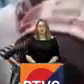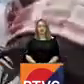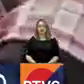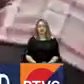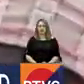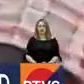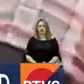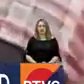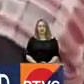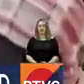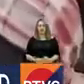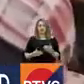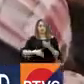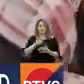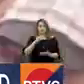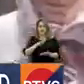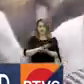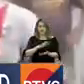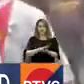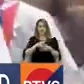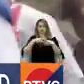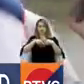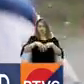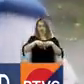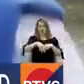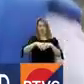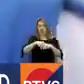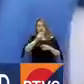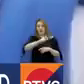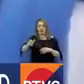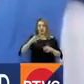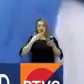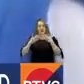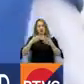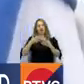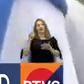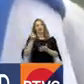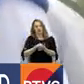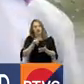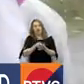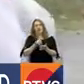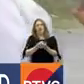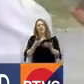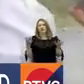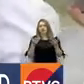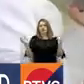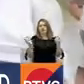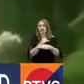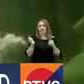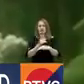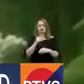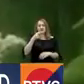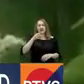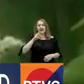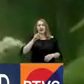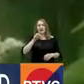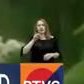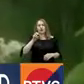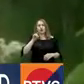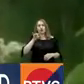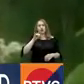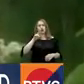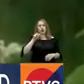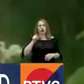lo que inició como una protesta pacífica de campesinos haciéndose escuchar en las vías del corregimiento de hermosura en la vereda